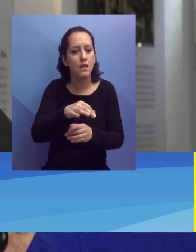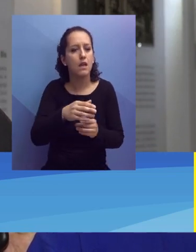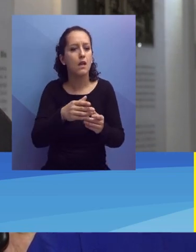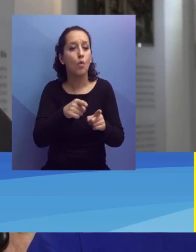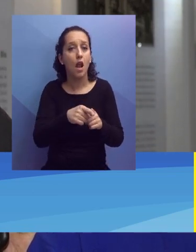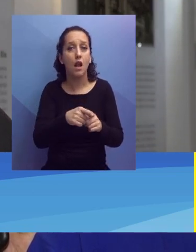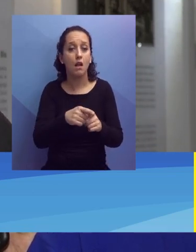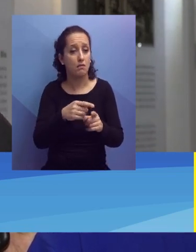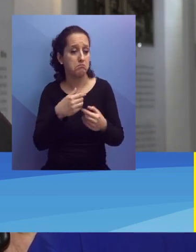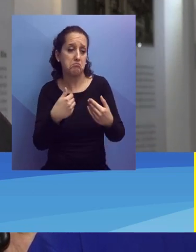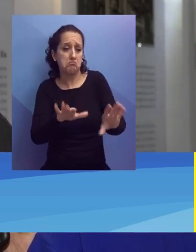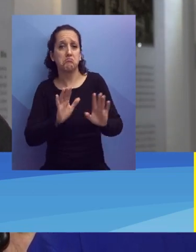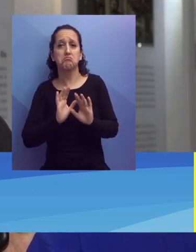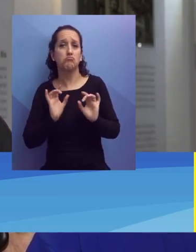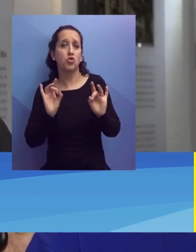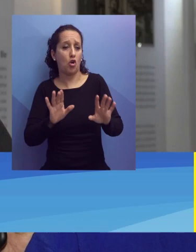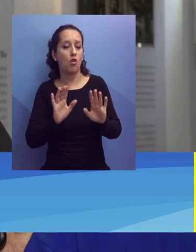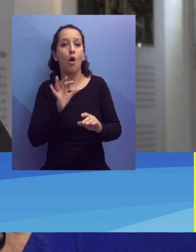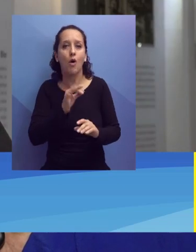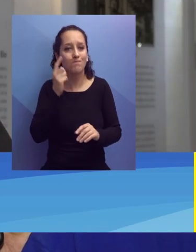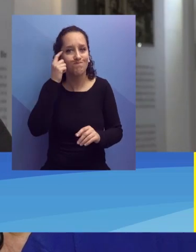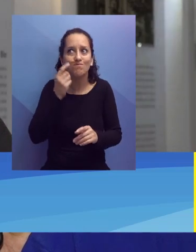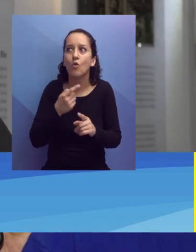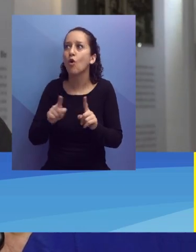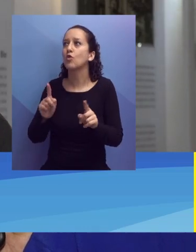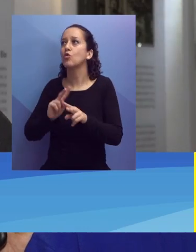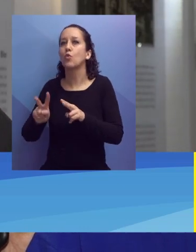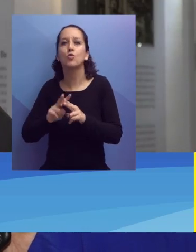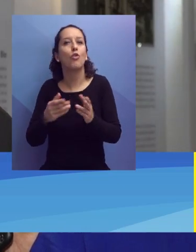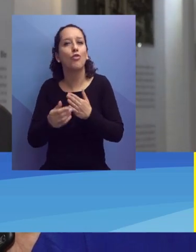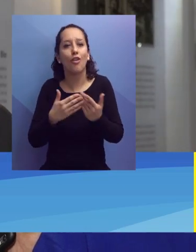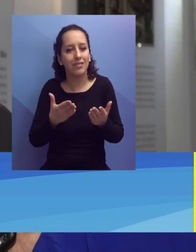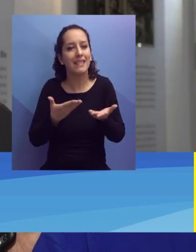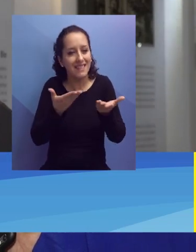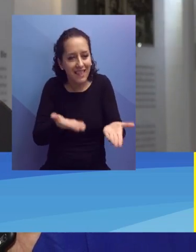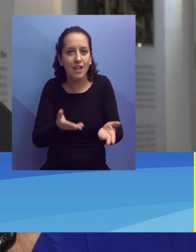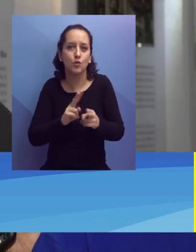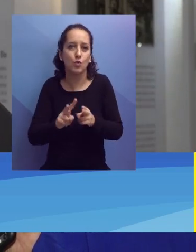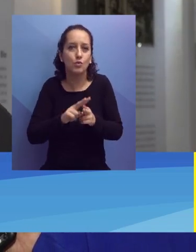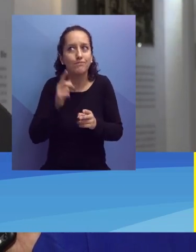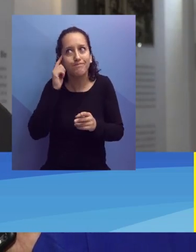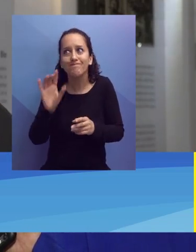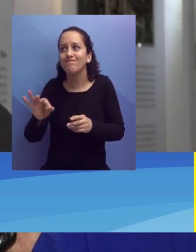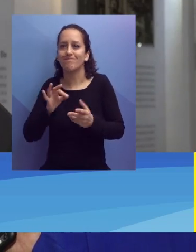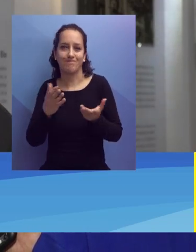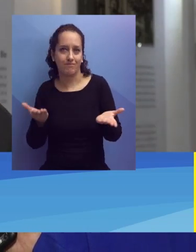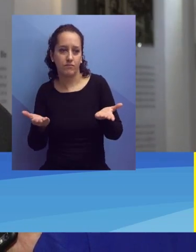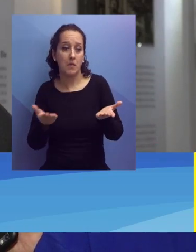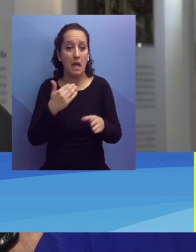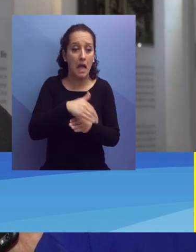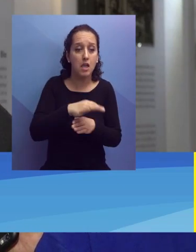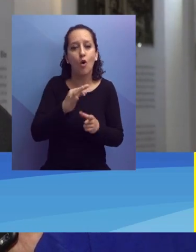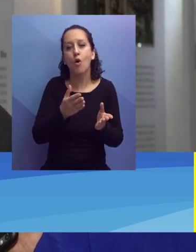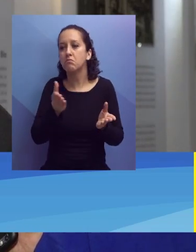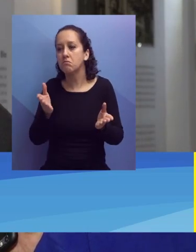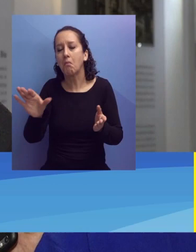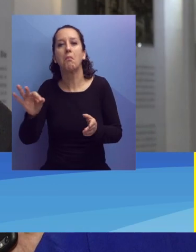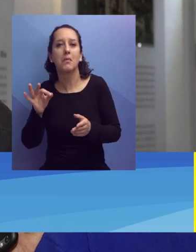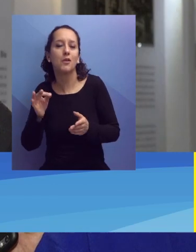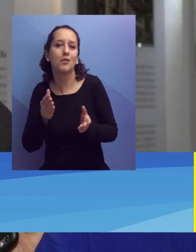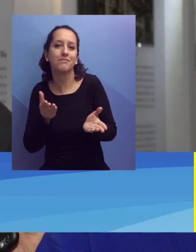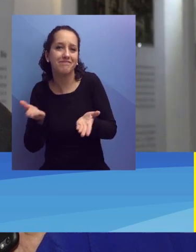en situación de calle tengan otras opciones distintas a vivir en el espacio público. Y por lo tanto, queremos agradecer la